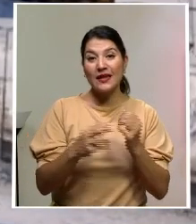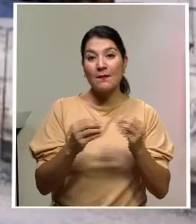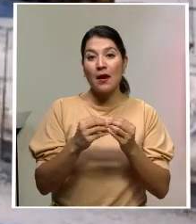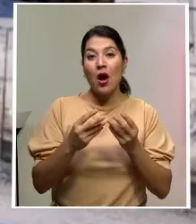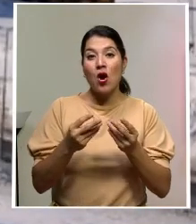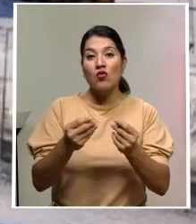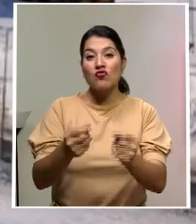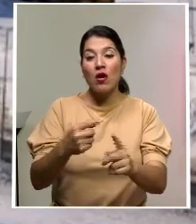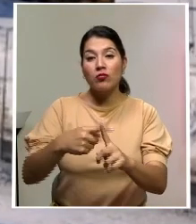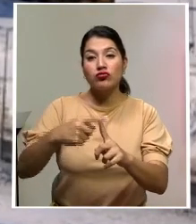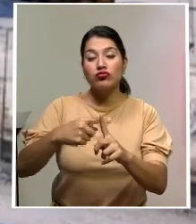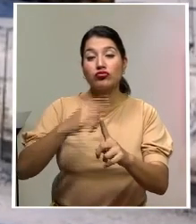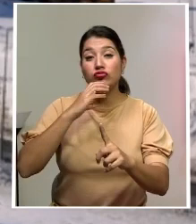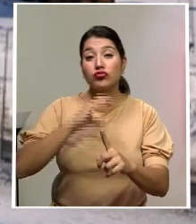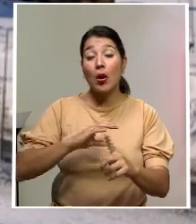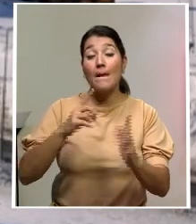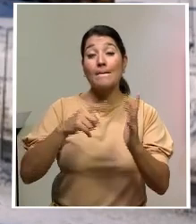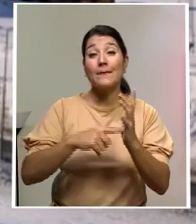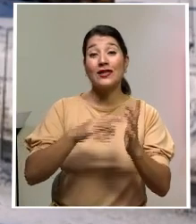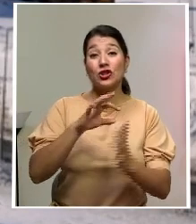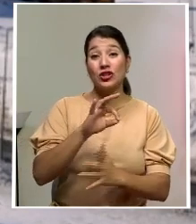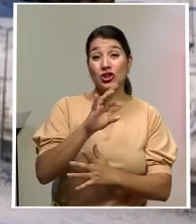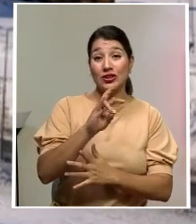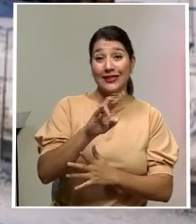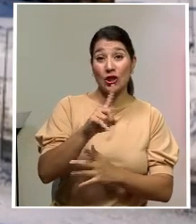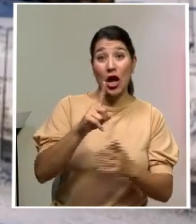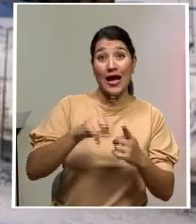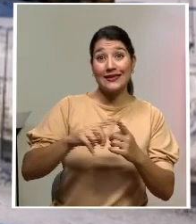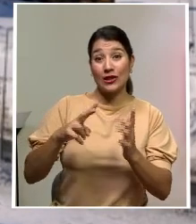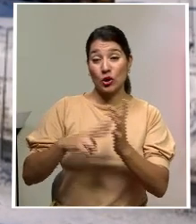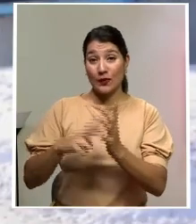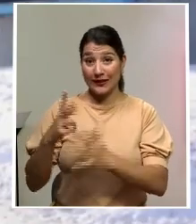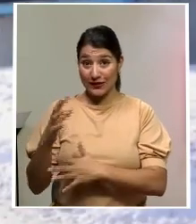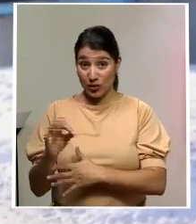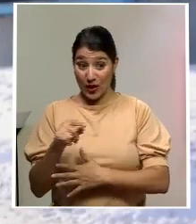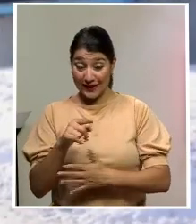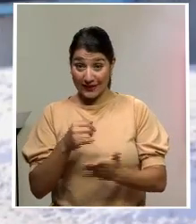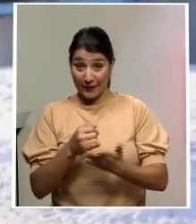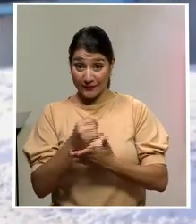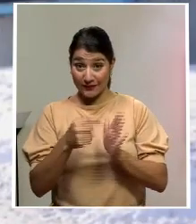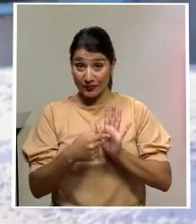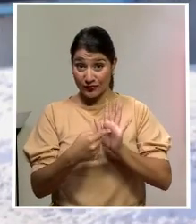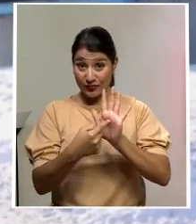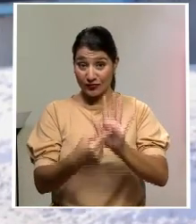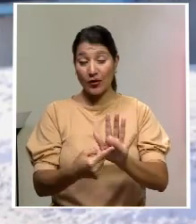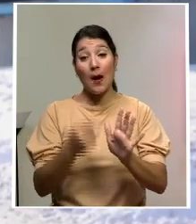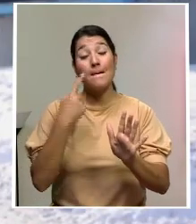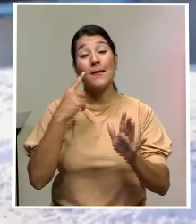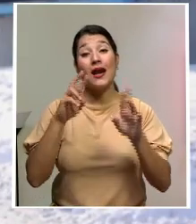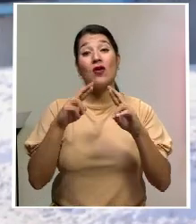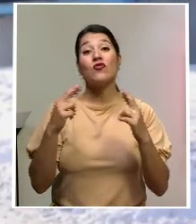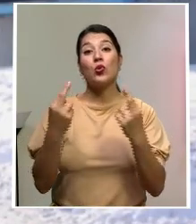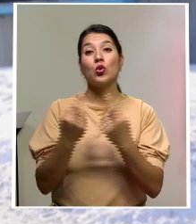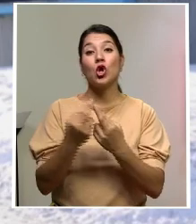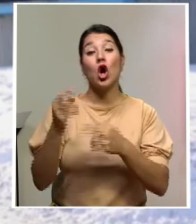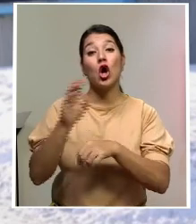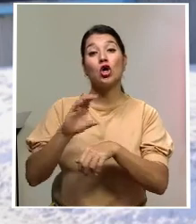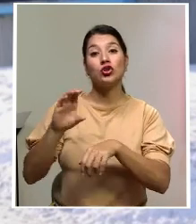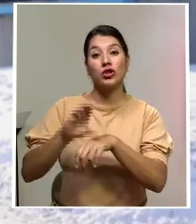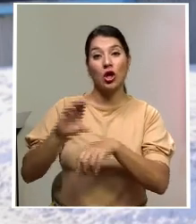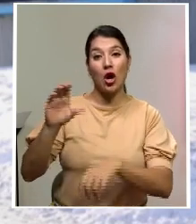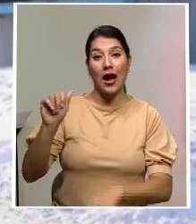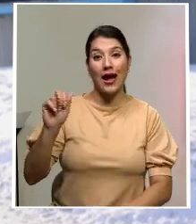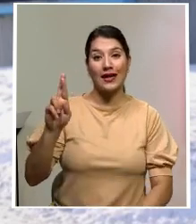entre 1971 y 2019. El informe fue publicado con motivo de la reunión del Consejo Ártico, que tiene lugar